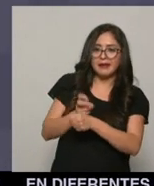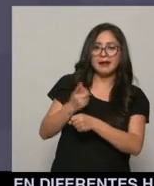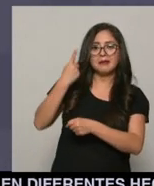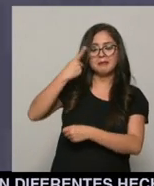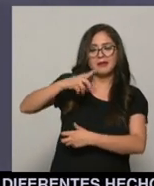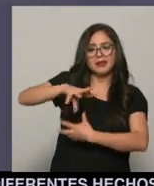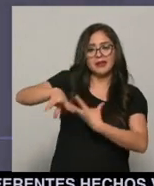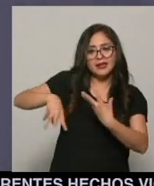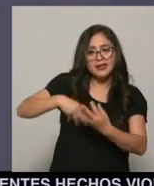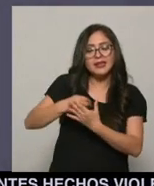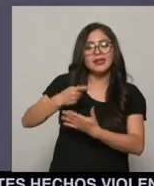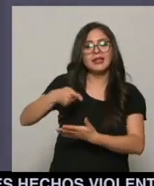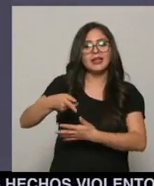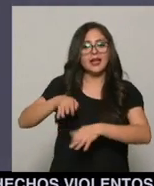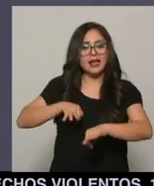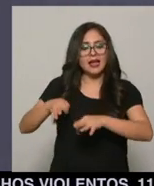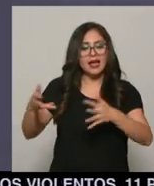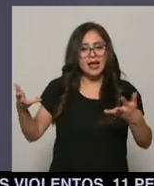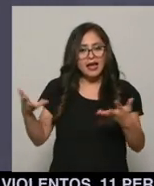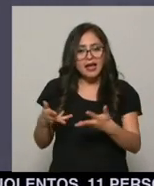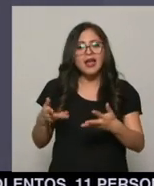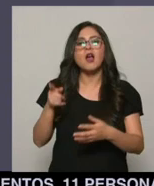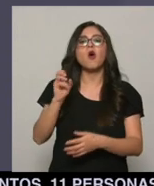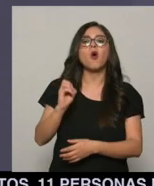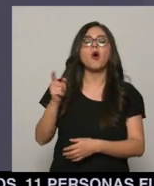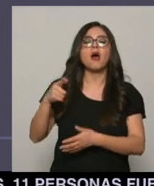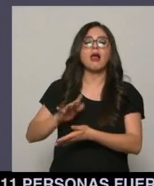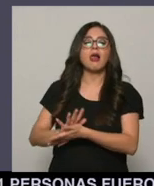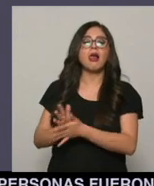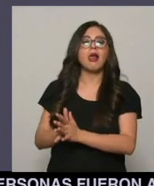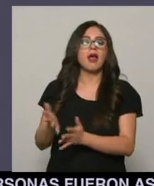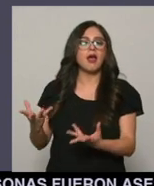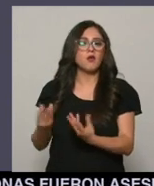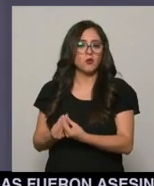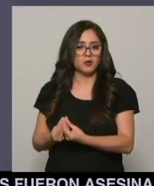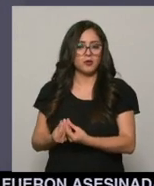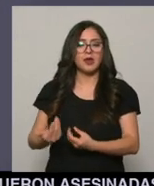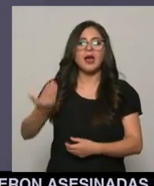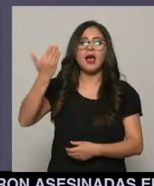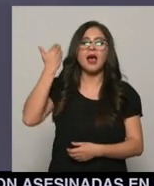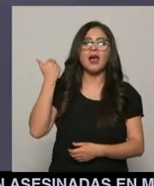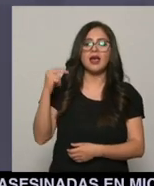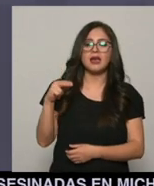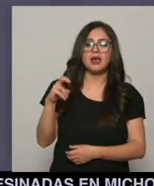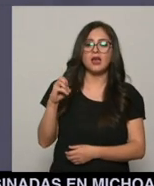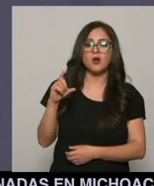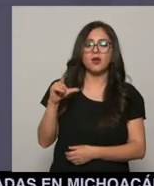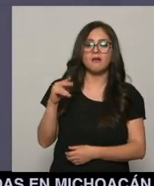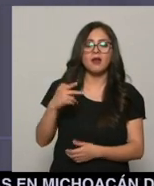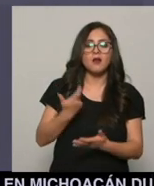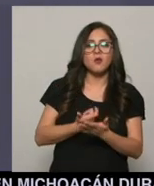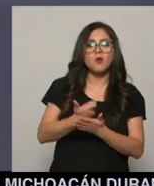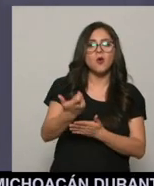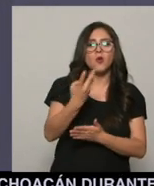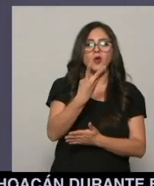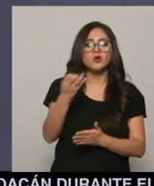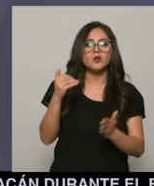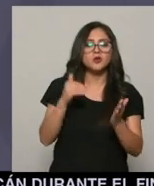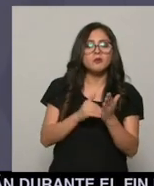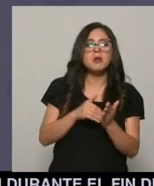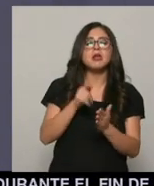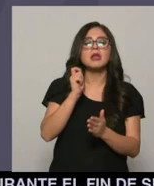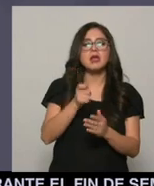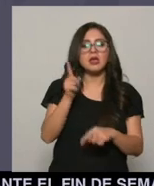y otra cosa es que sea cómplice. Mira, en el modelo neoliberal le regalaron más de 400 mil millones de condonación